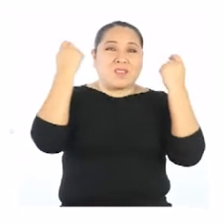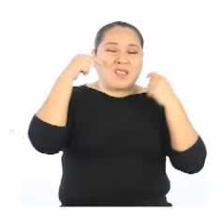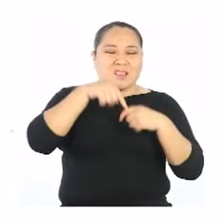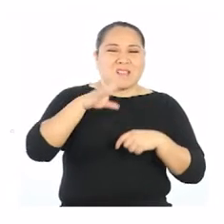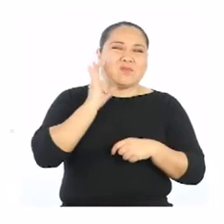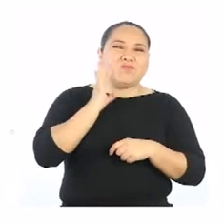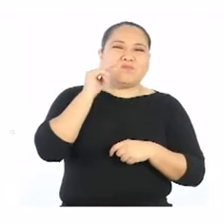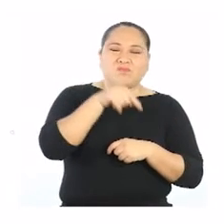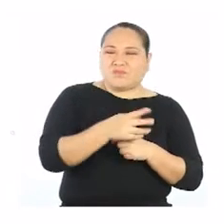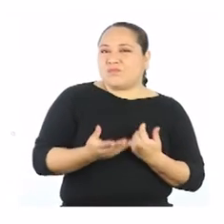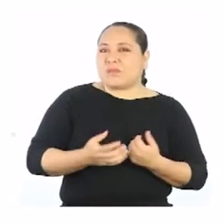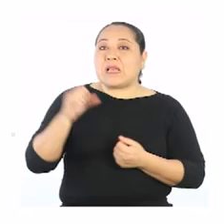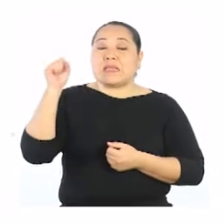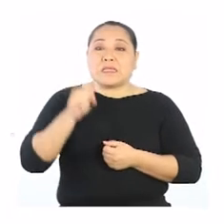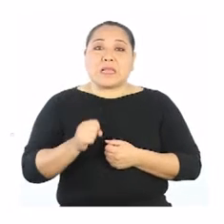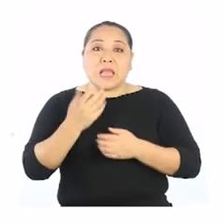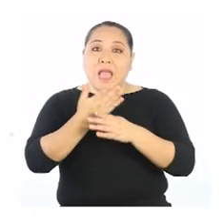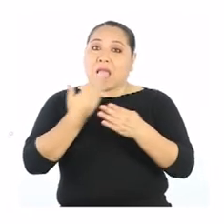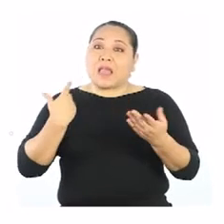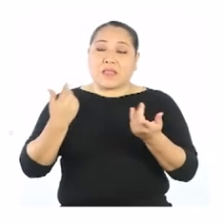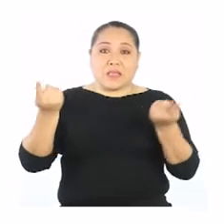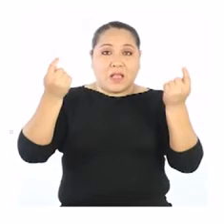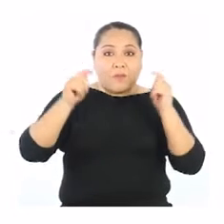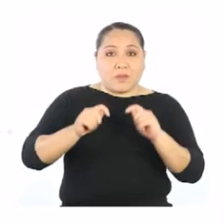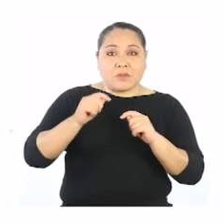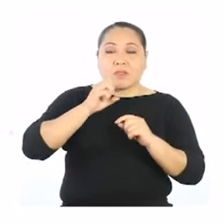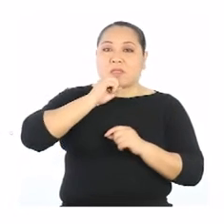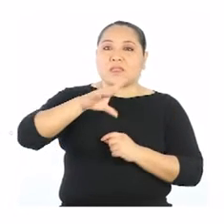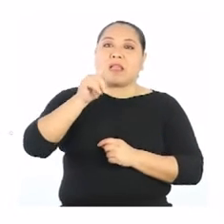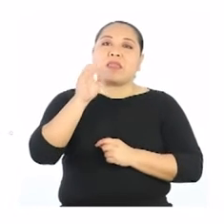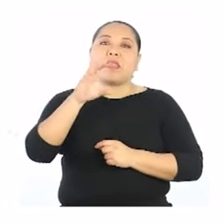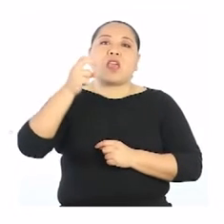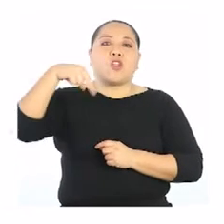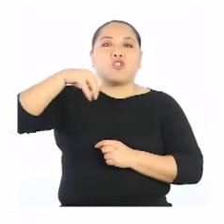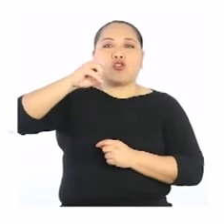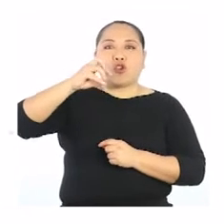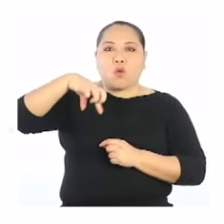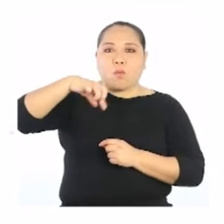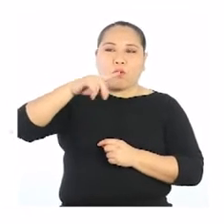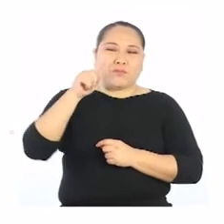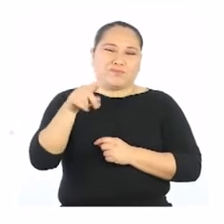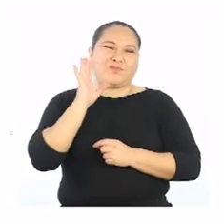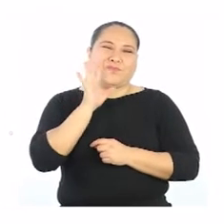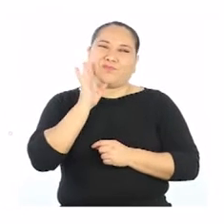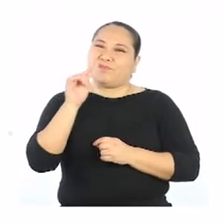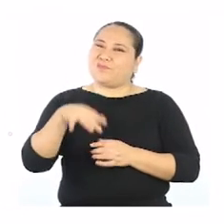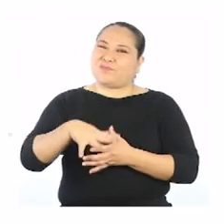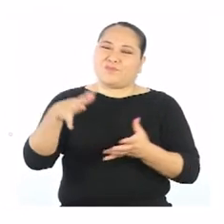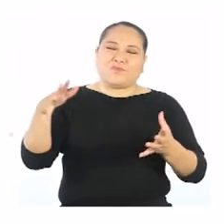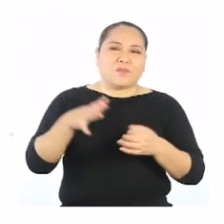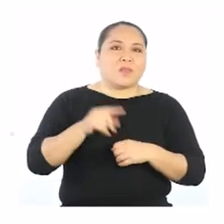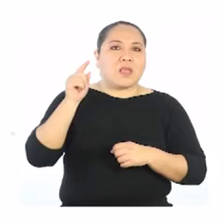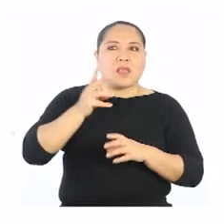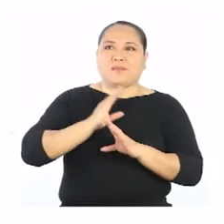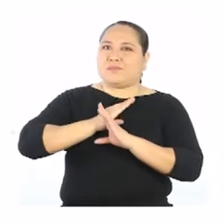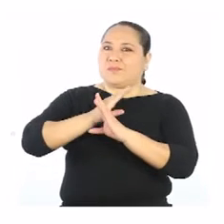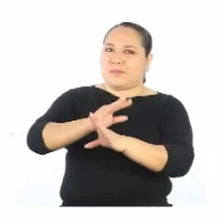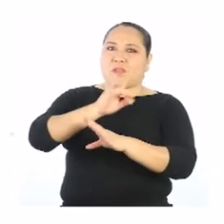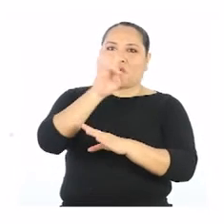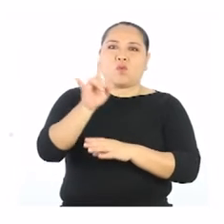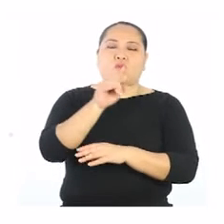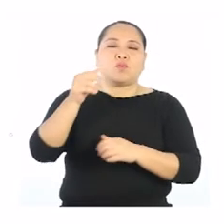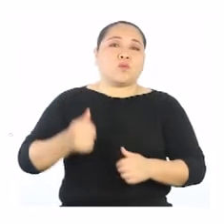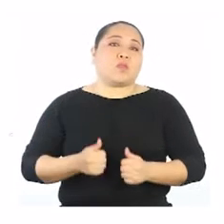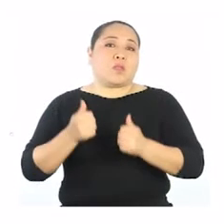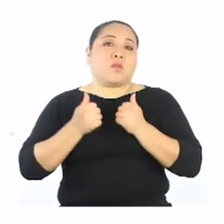pueden resultar contaminantes? Sí, y antes de la pausa hablamos del Tecnopor y lo contaminante que es. Por eso debemos evitar